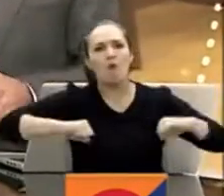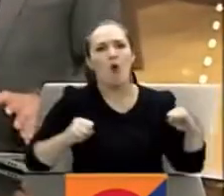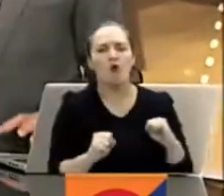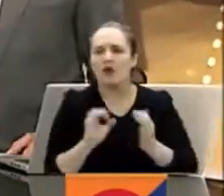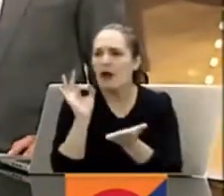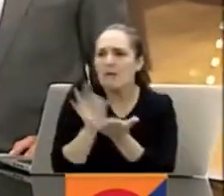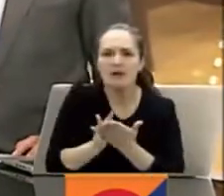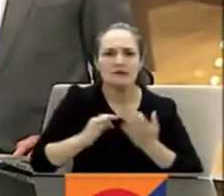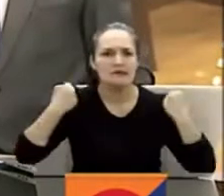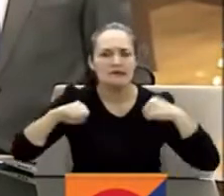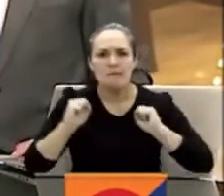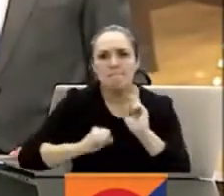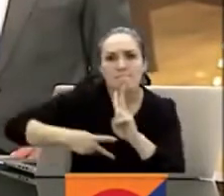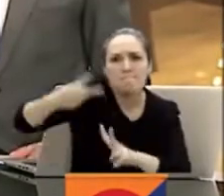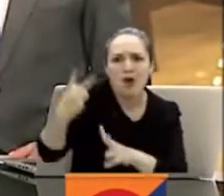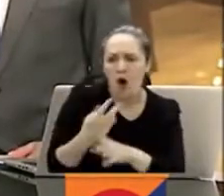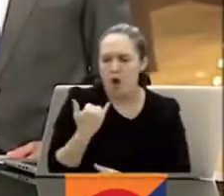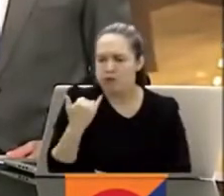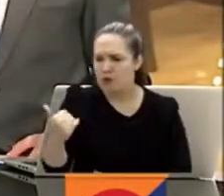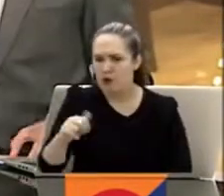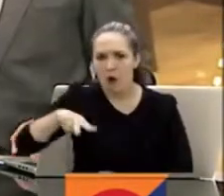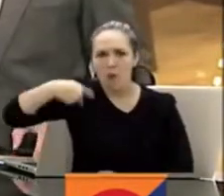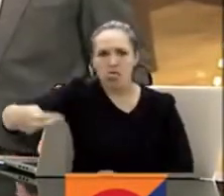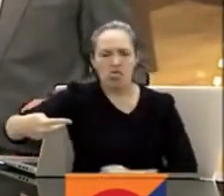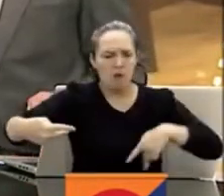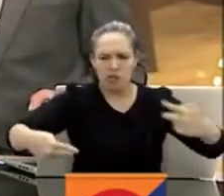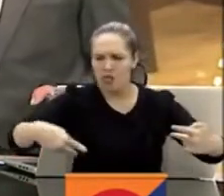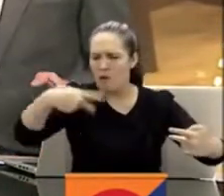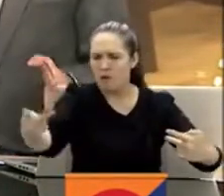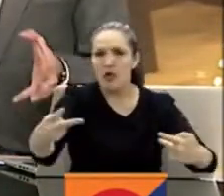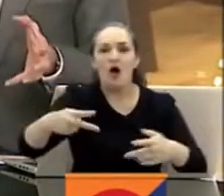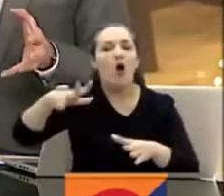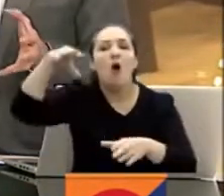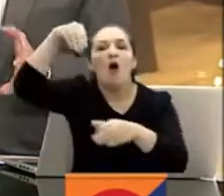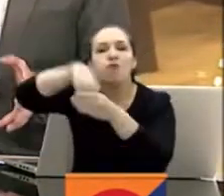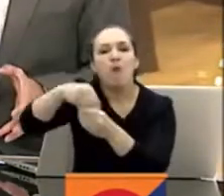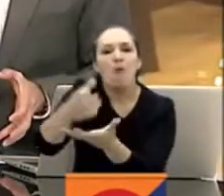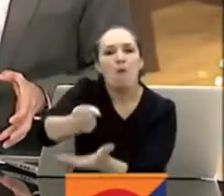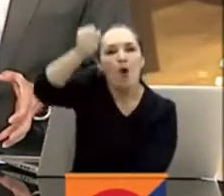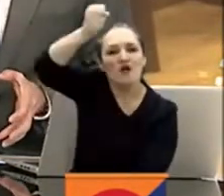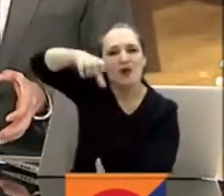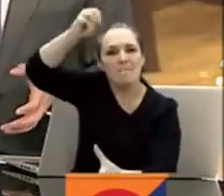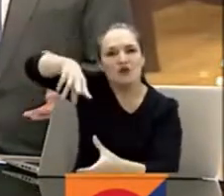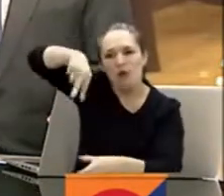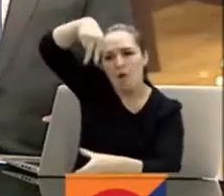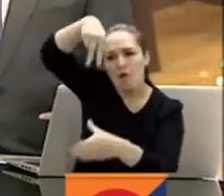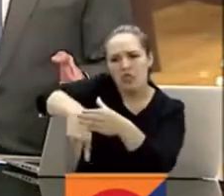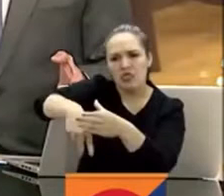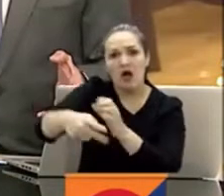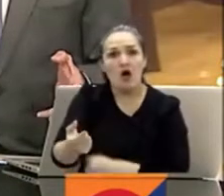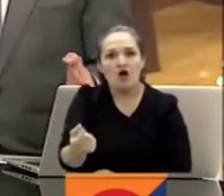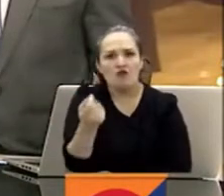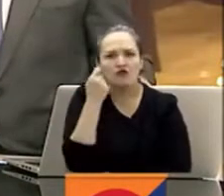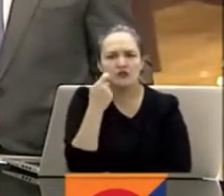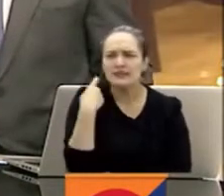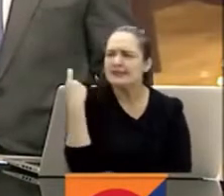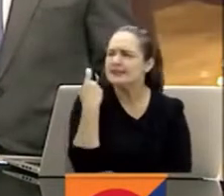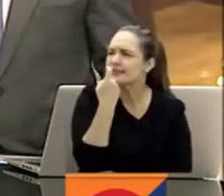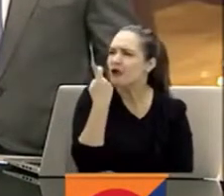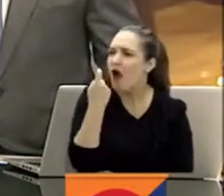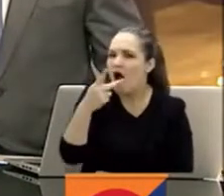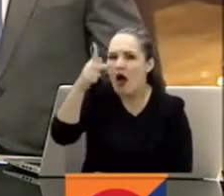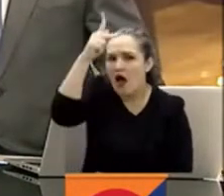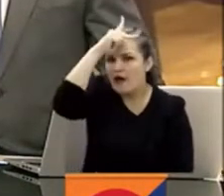país. En Bogotá siguen apareciendo cuerpos embolsados. Las autoridades ubicaron en las últimas horas una vivienda en la localidad de